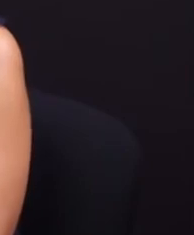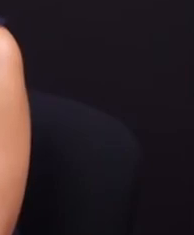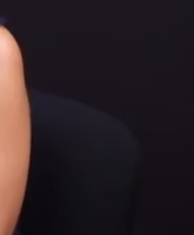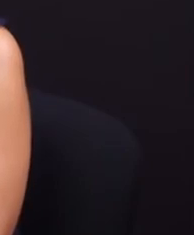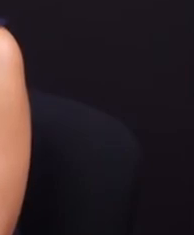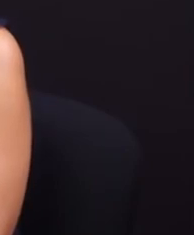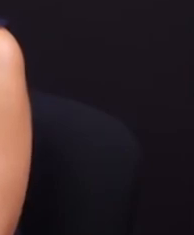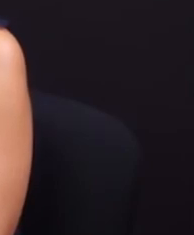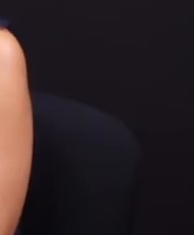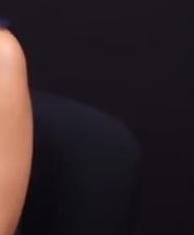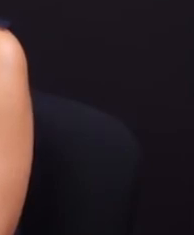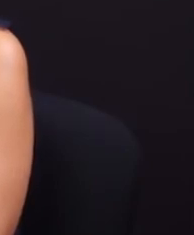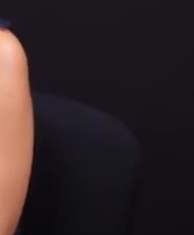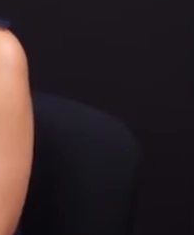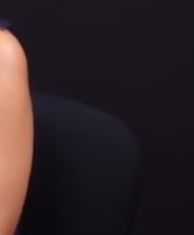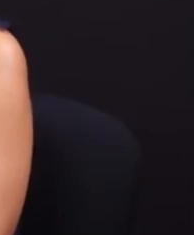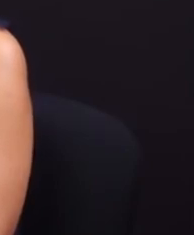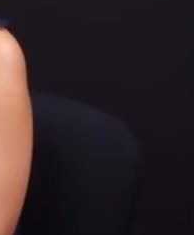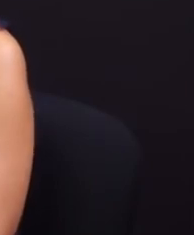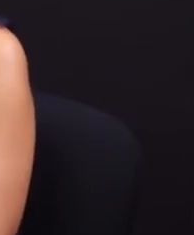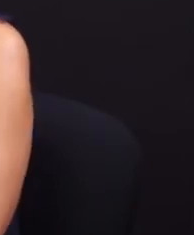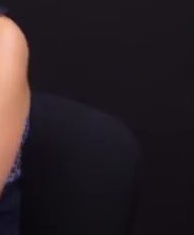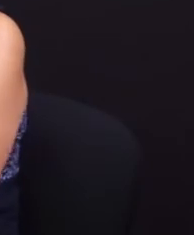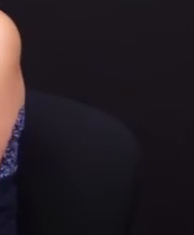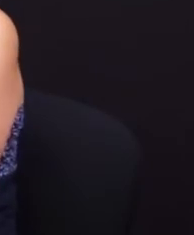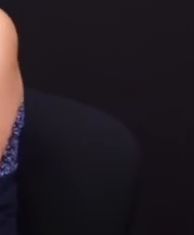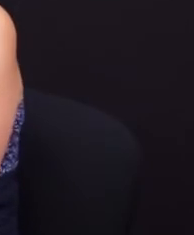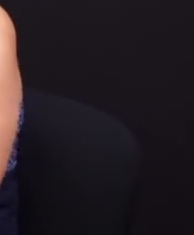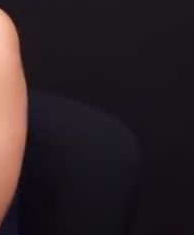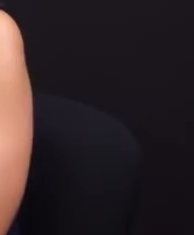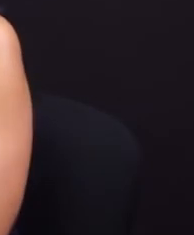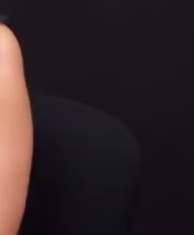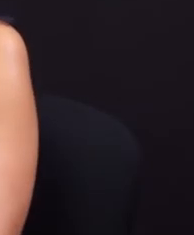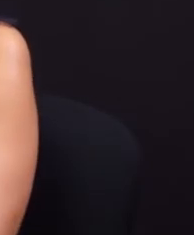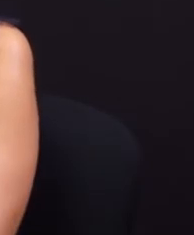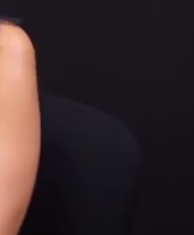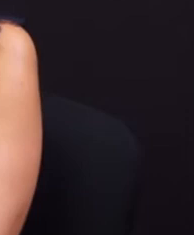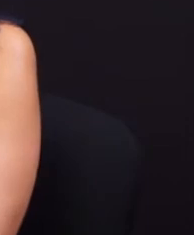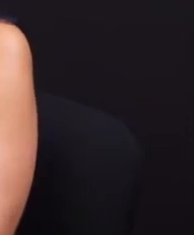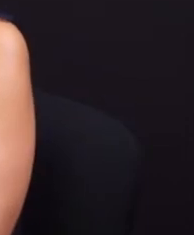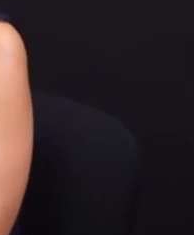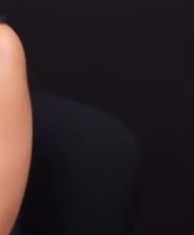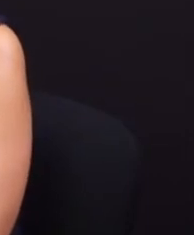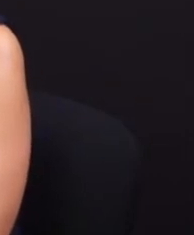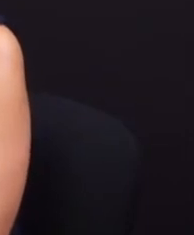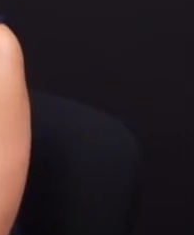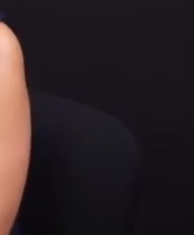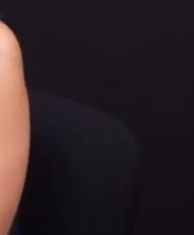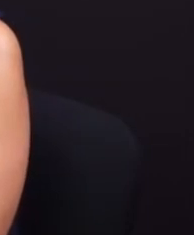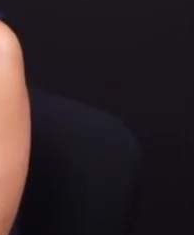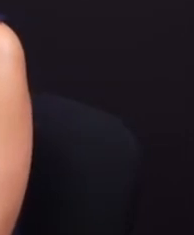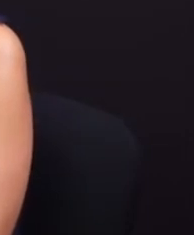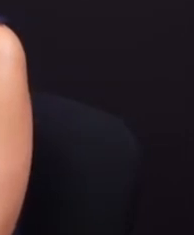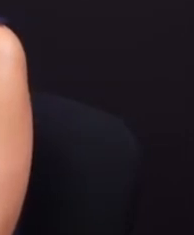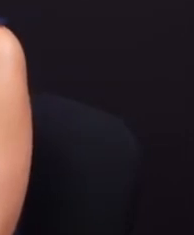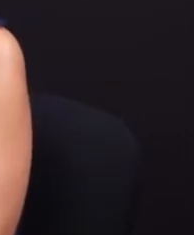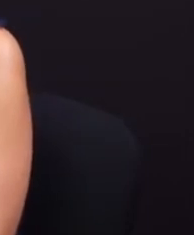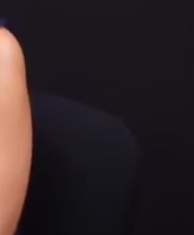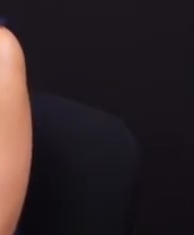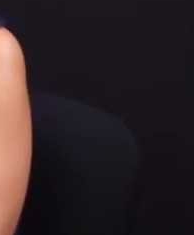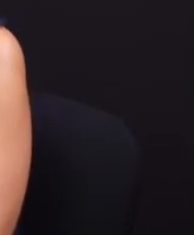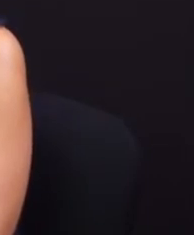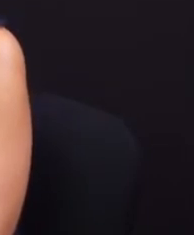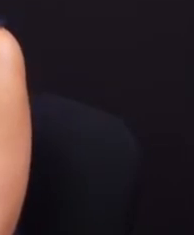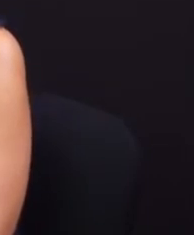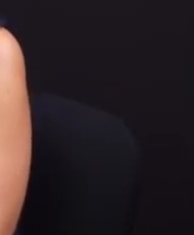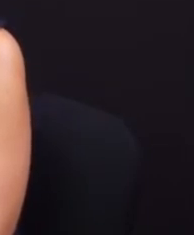20 de noviembre, cuando asumió la dirección del CONAPRED, ella misma declaró que su proyecto de vida y personal estaban plenamente alineados con